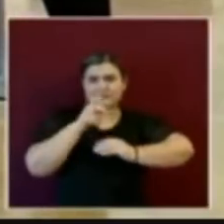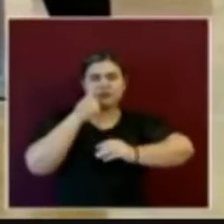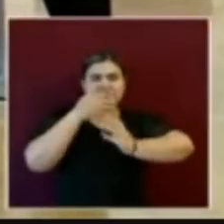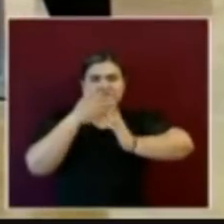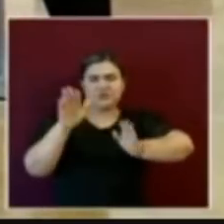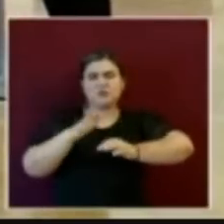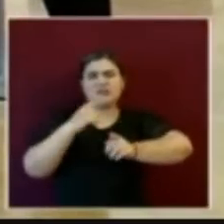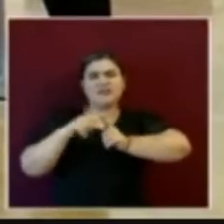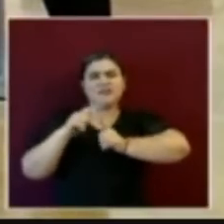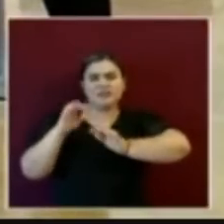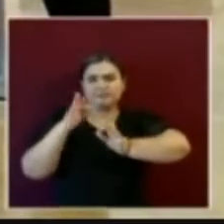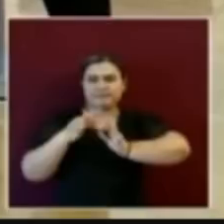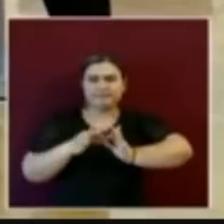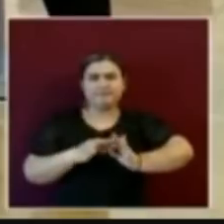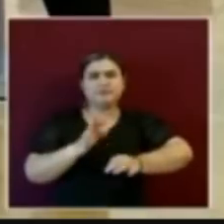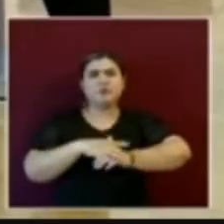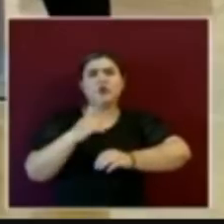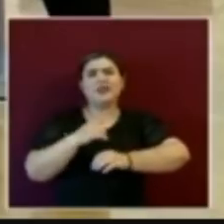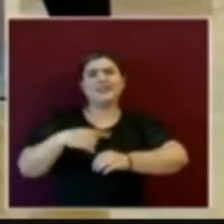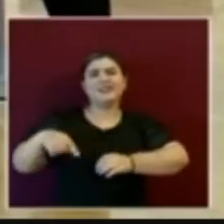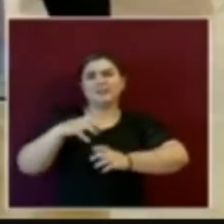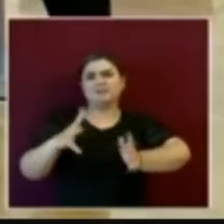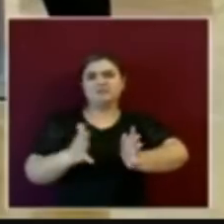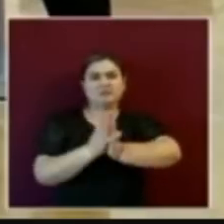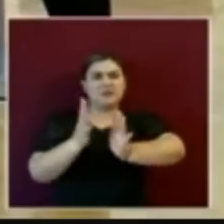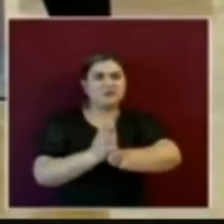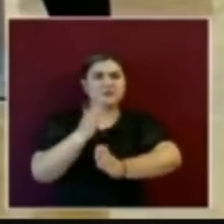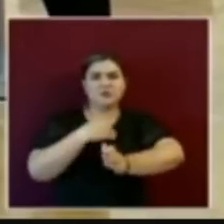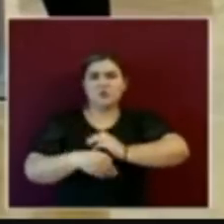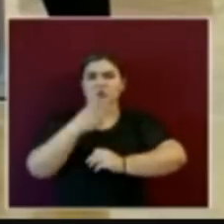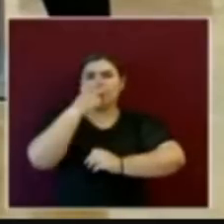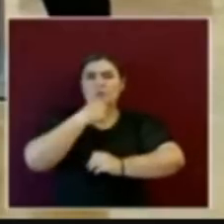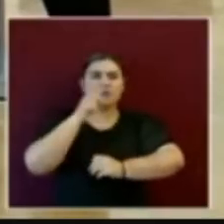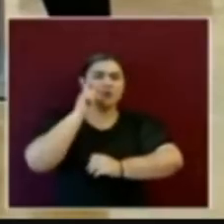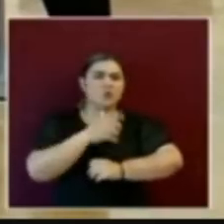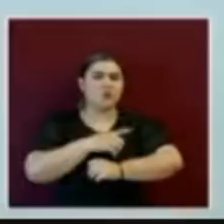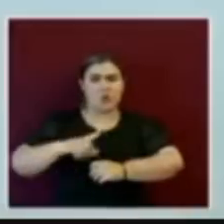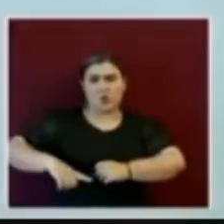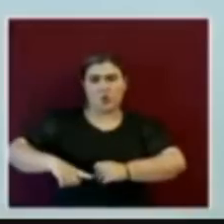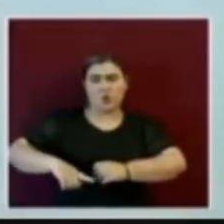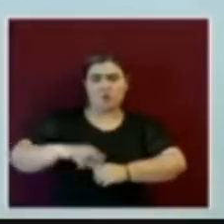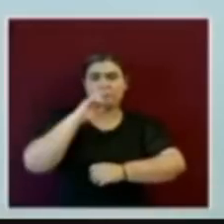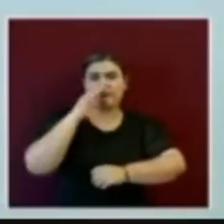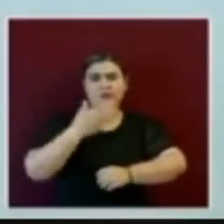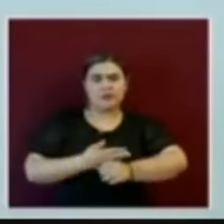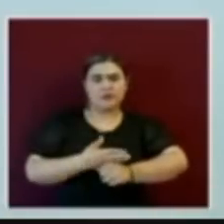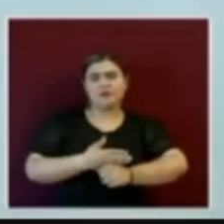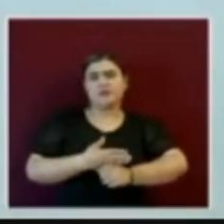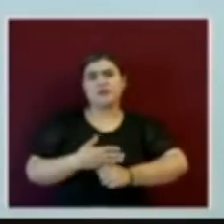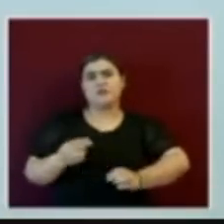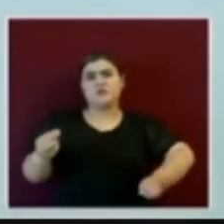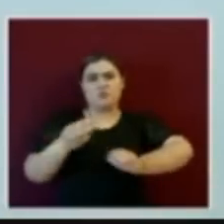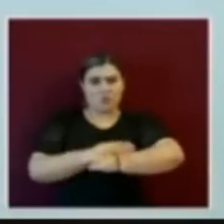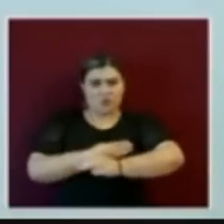asistentes. Participamos todos los gobernadores de Morena,